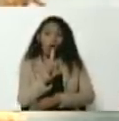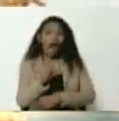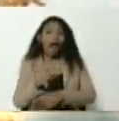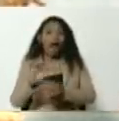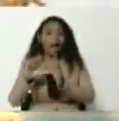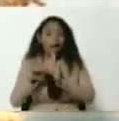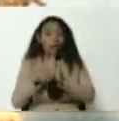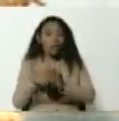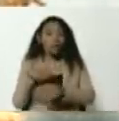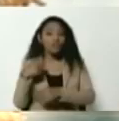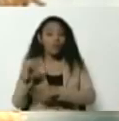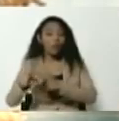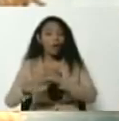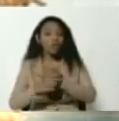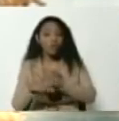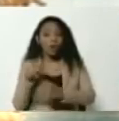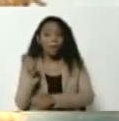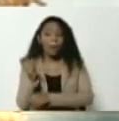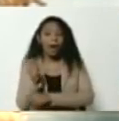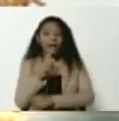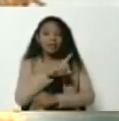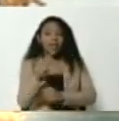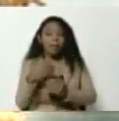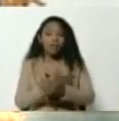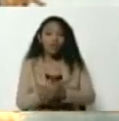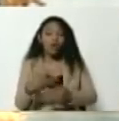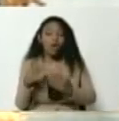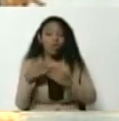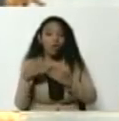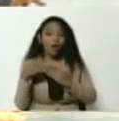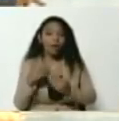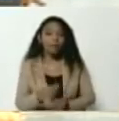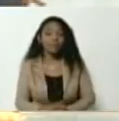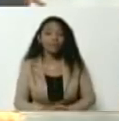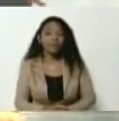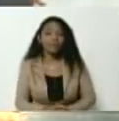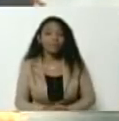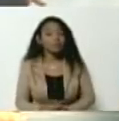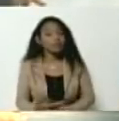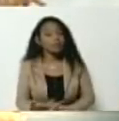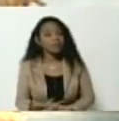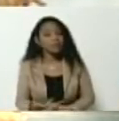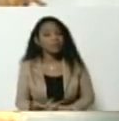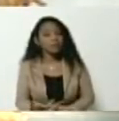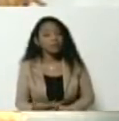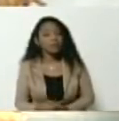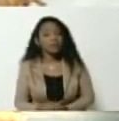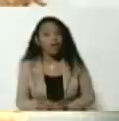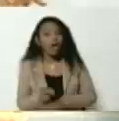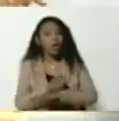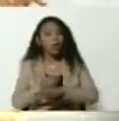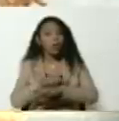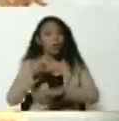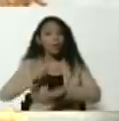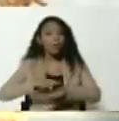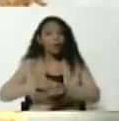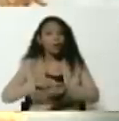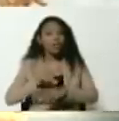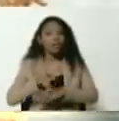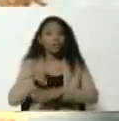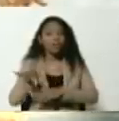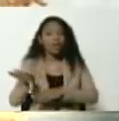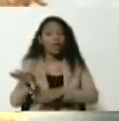ladrón de Guaidó le iba a dar $100 millones y el gobierno de Paraguay deja de